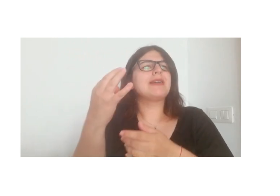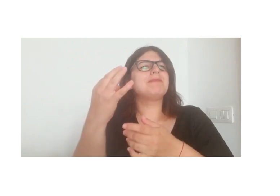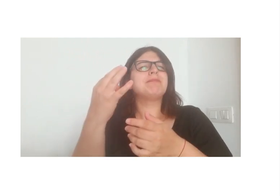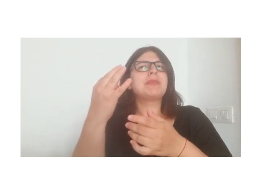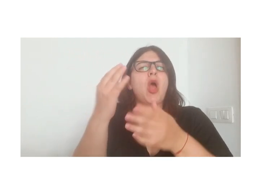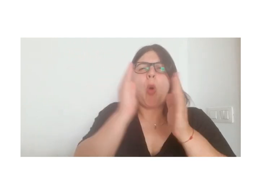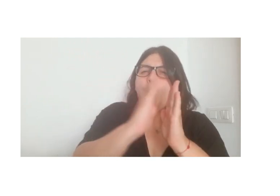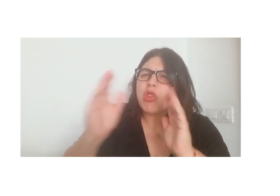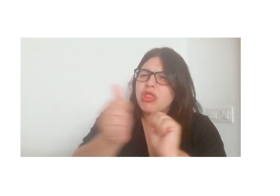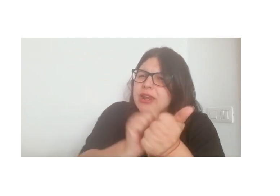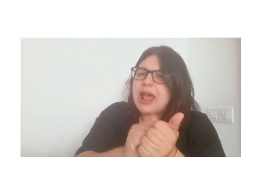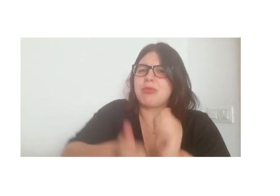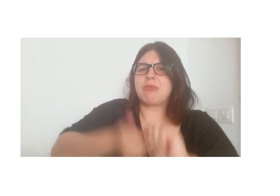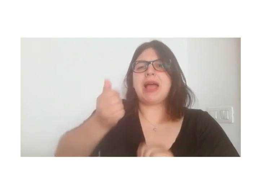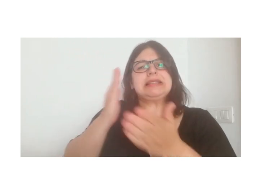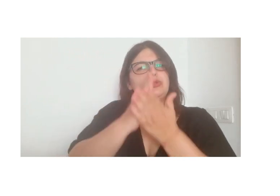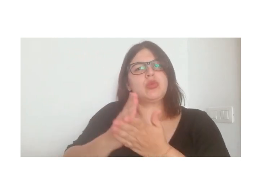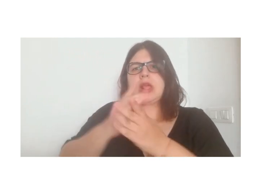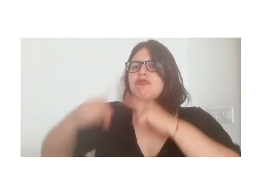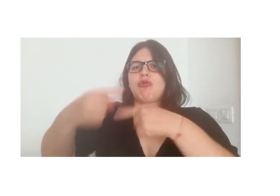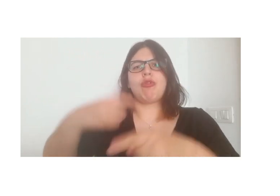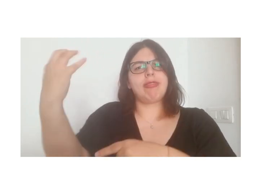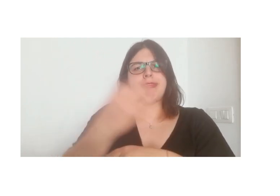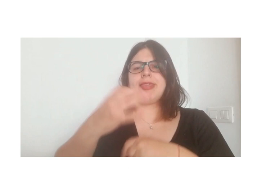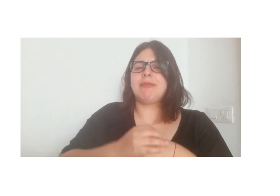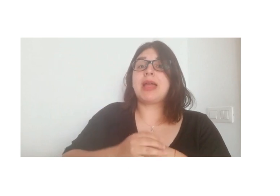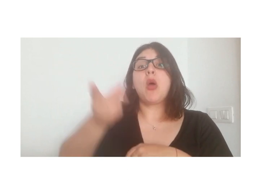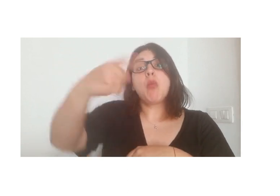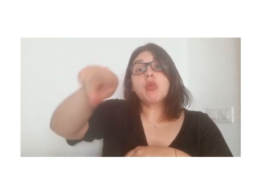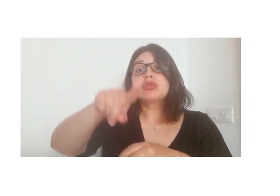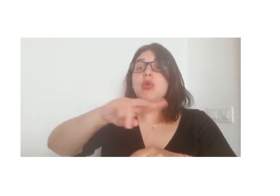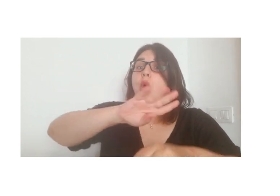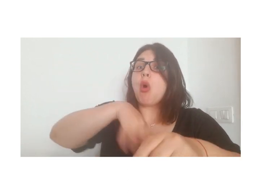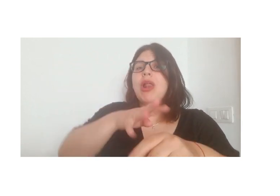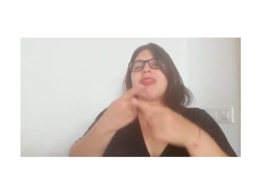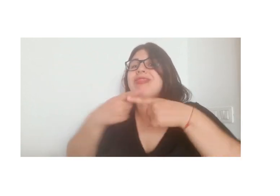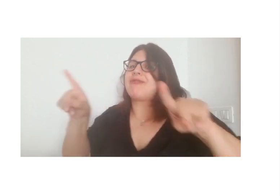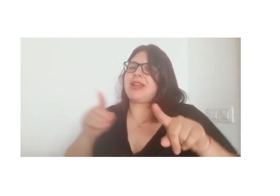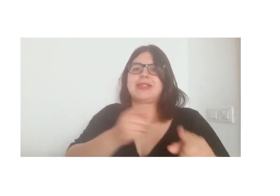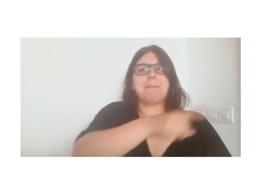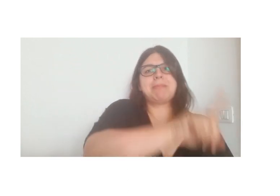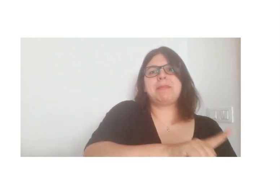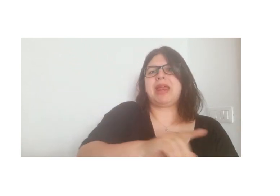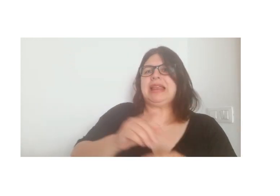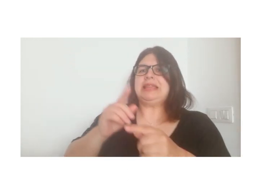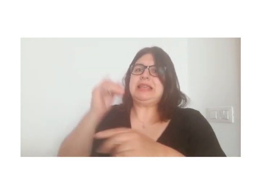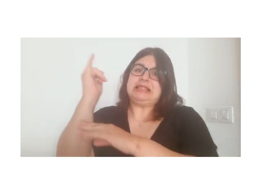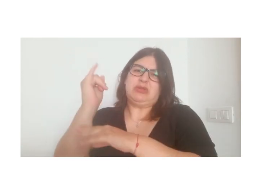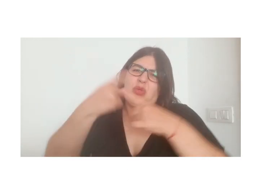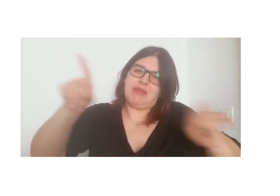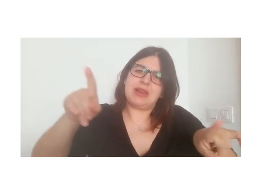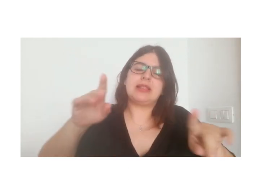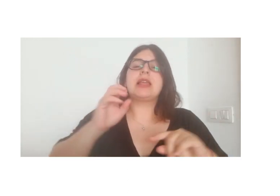ser más ordenados y tenéis que llevar todo al día. Vuestro horario va a ser un poco diferente